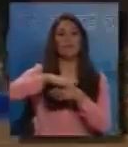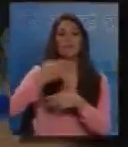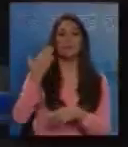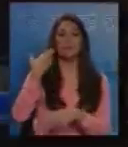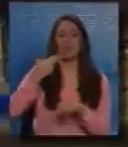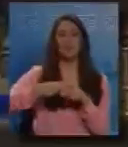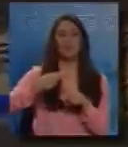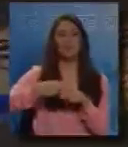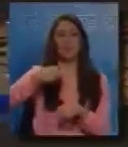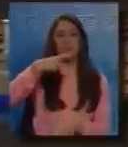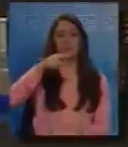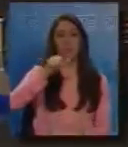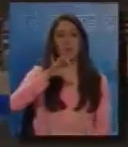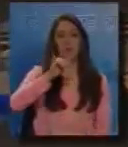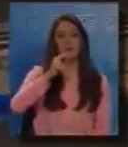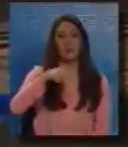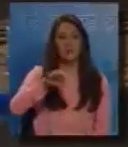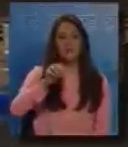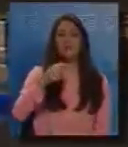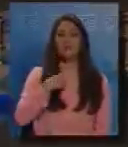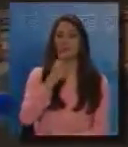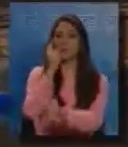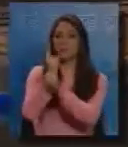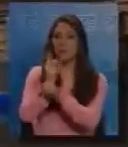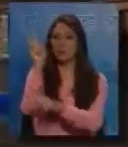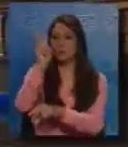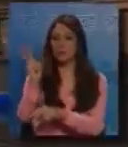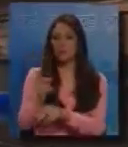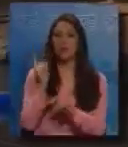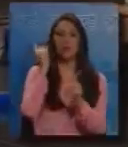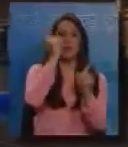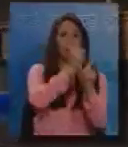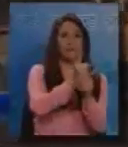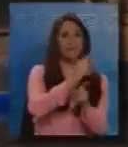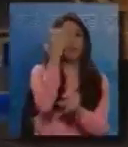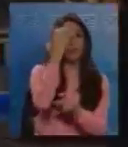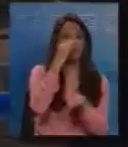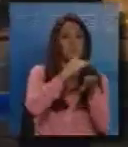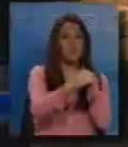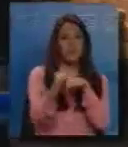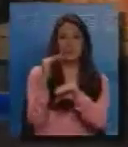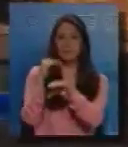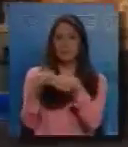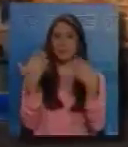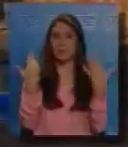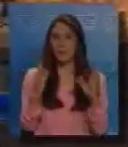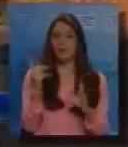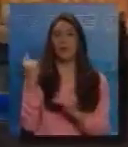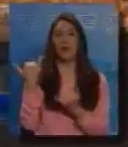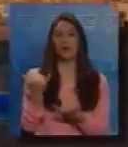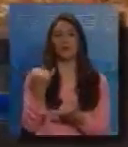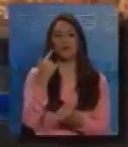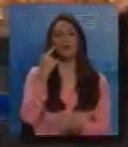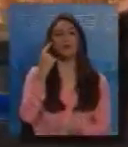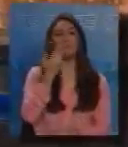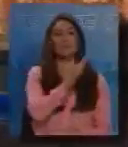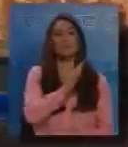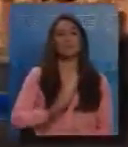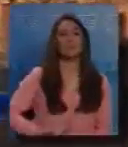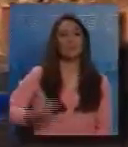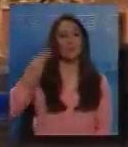pasada a Venezuela y Colombia para generar este acercamiento. De acuerdo a lo planificado, el presidente de Uruguay, Tabaré